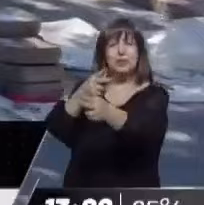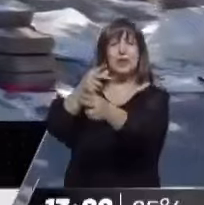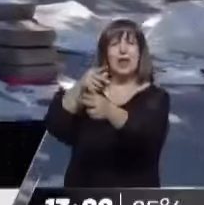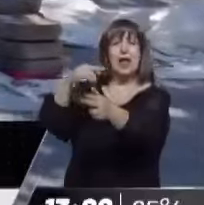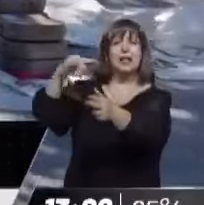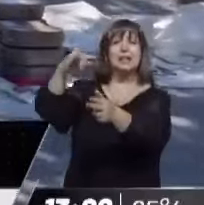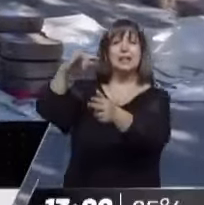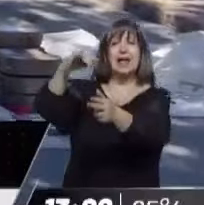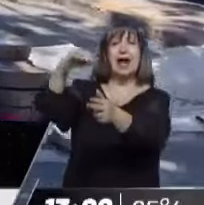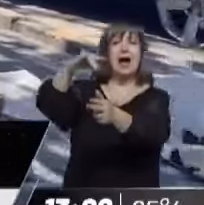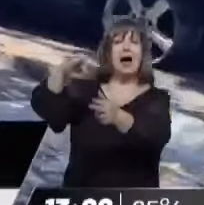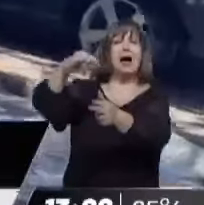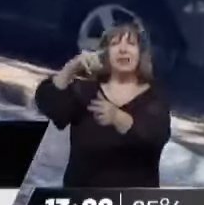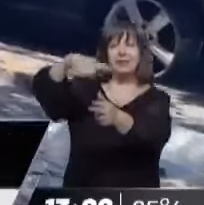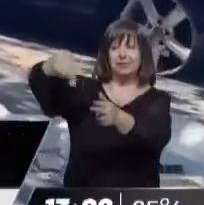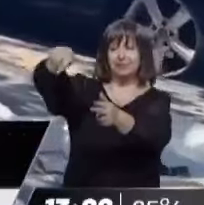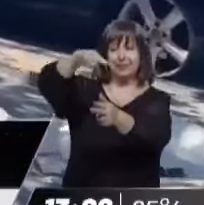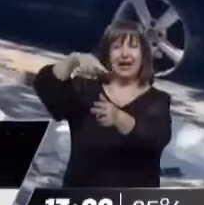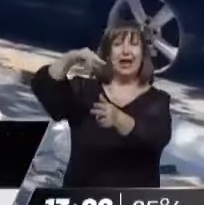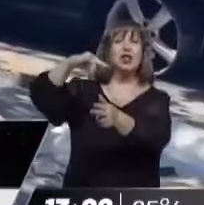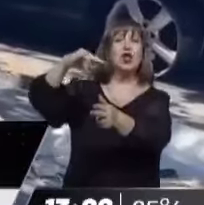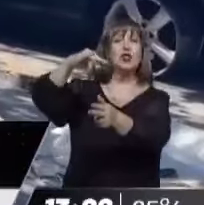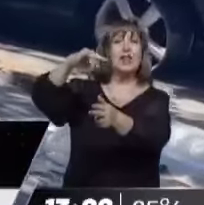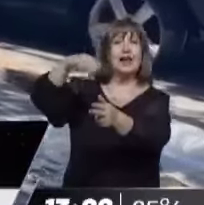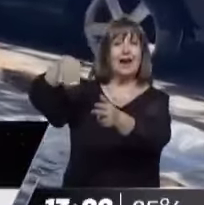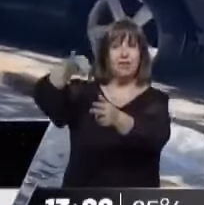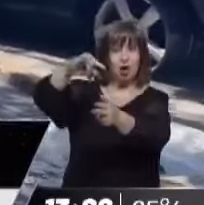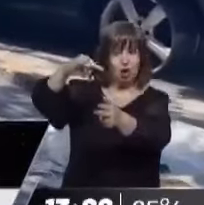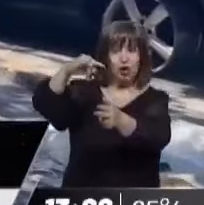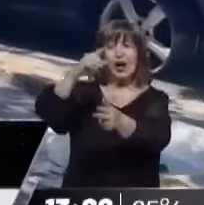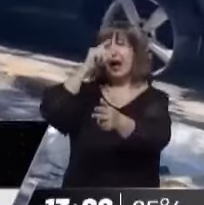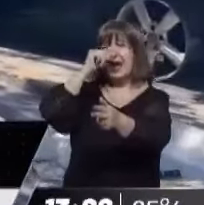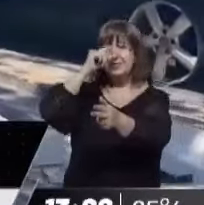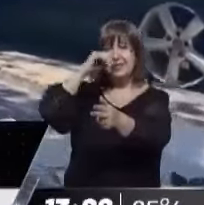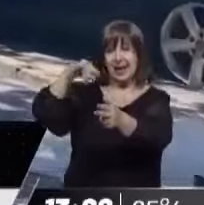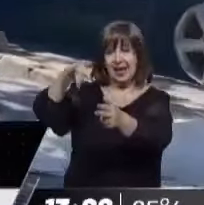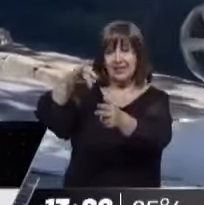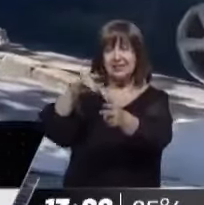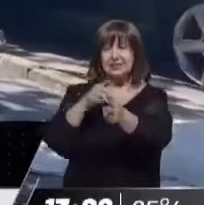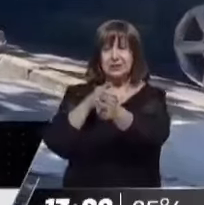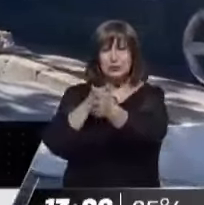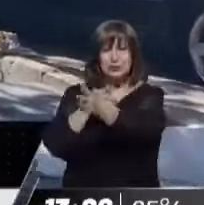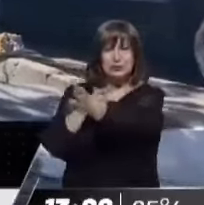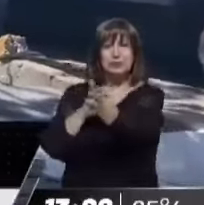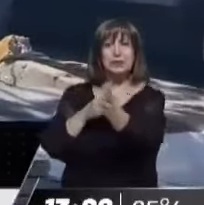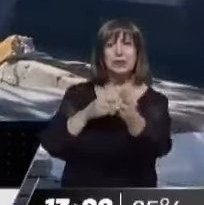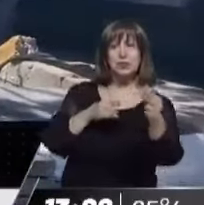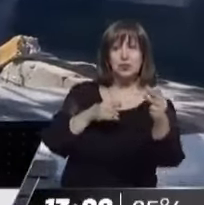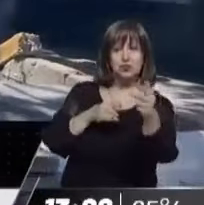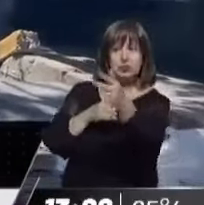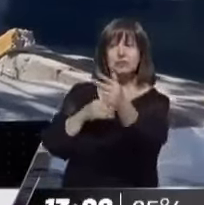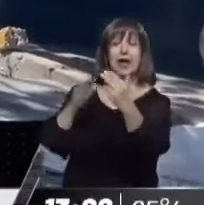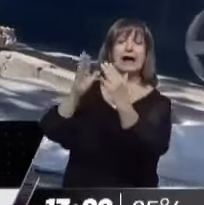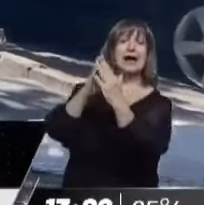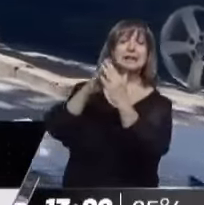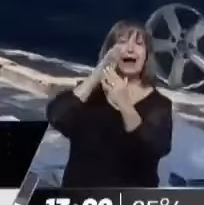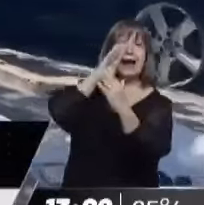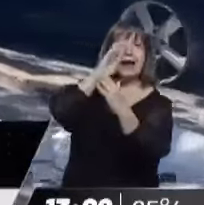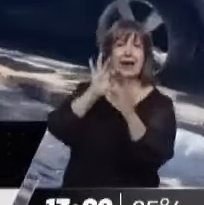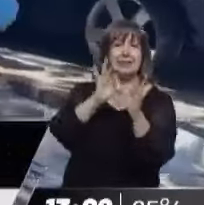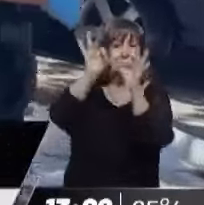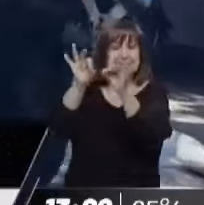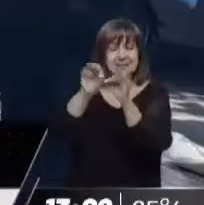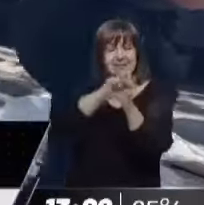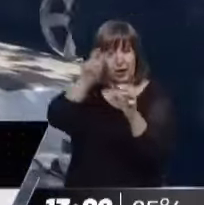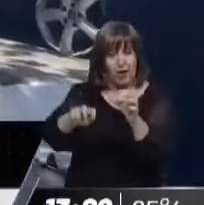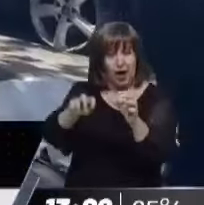sería otro. Entonces, tenemos, bueno, afortunadamente no es otro el desenlace más que esto, que terminó